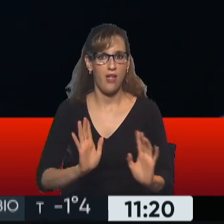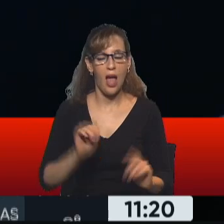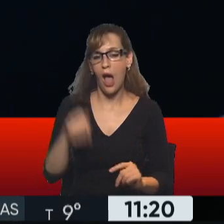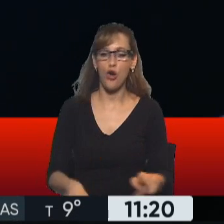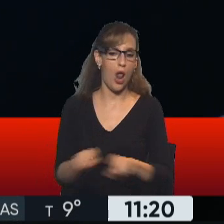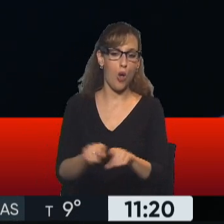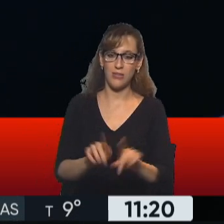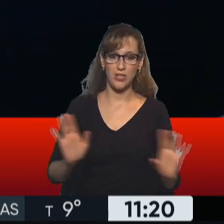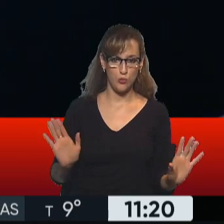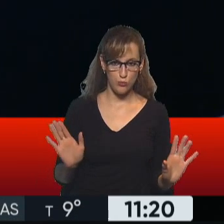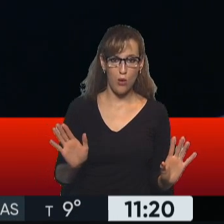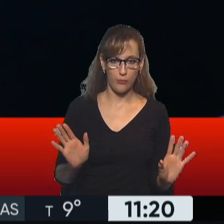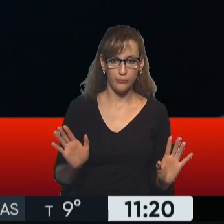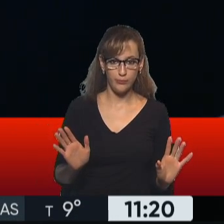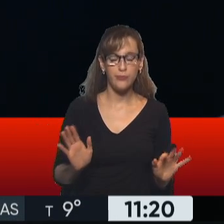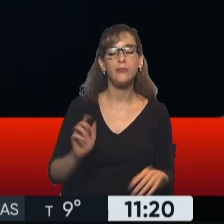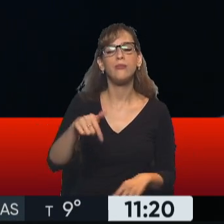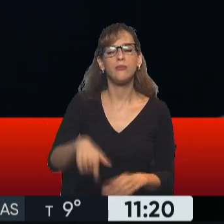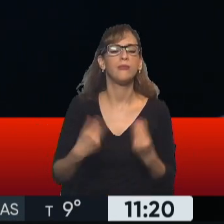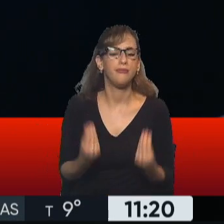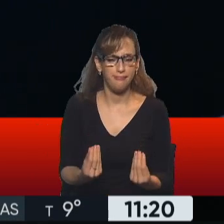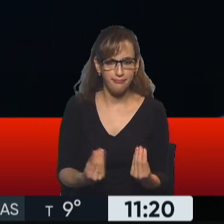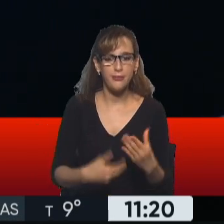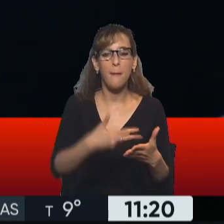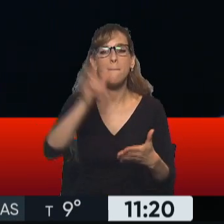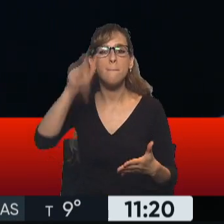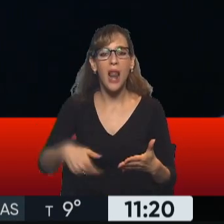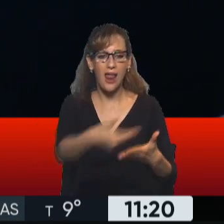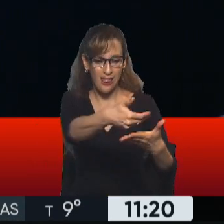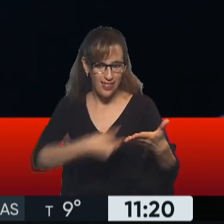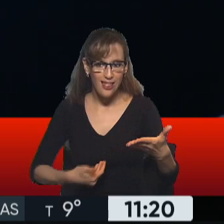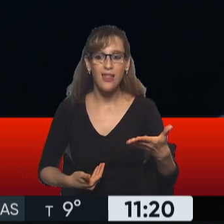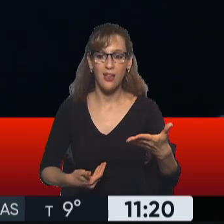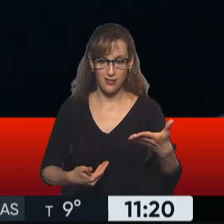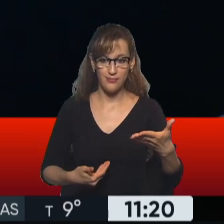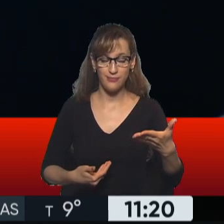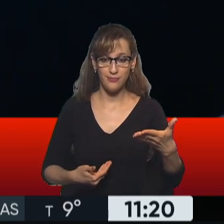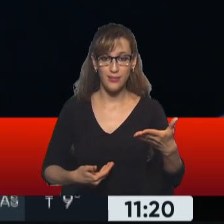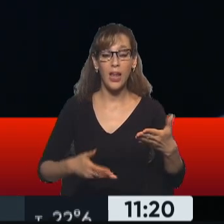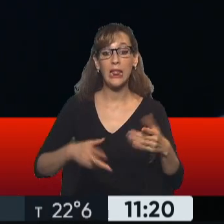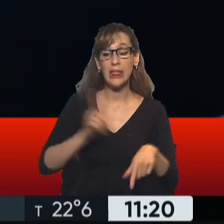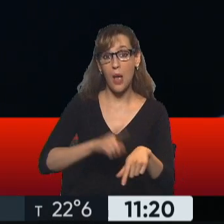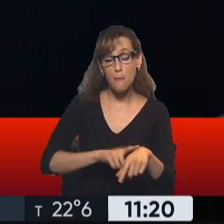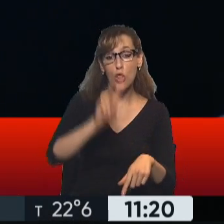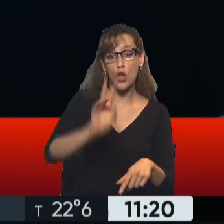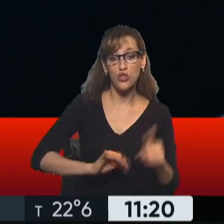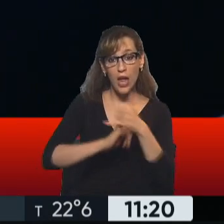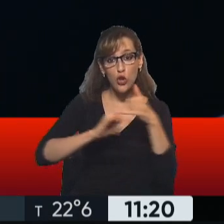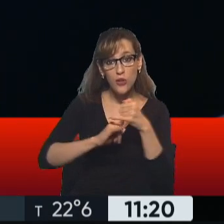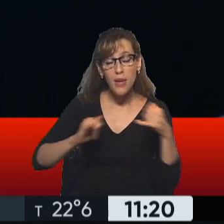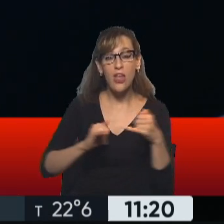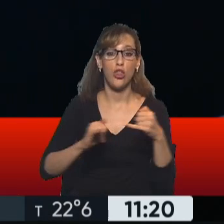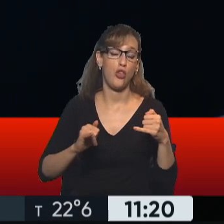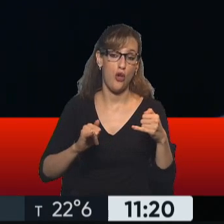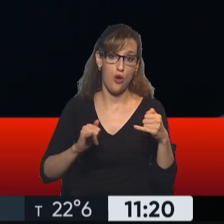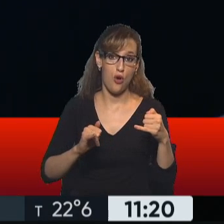mismo, ahora lo que ocurre es, tenemos un programa que tiene una duración de 2 años y medio en cuanto